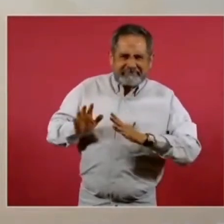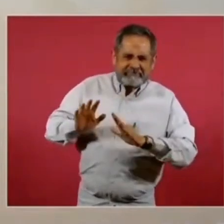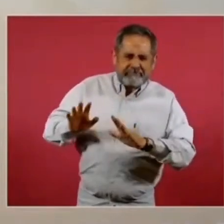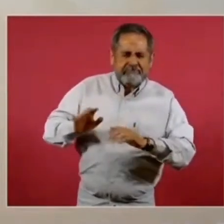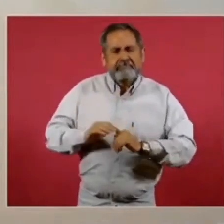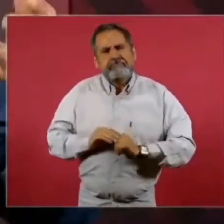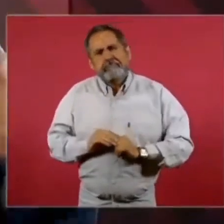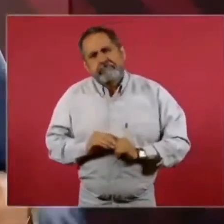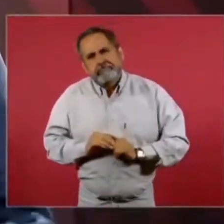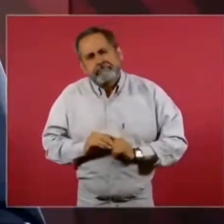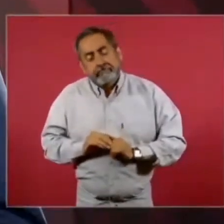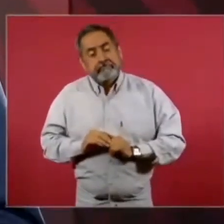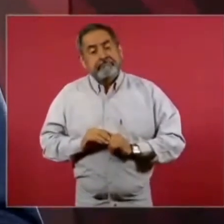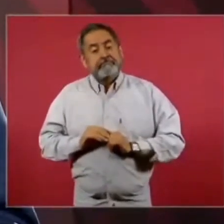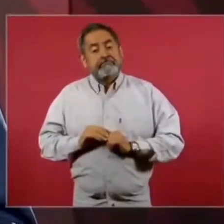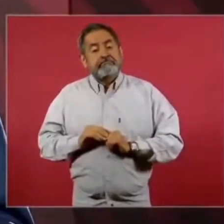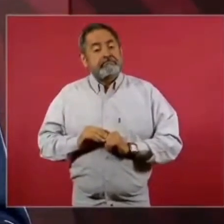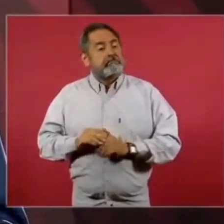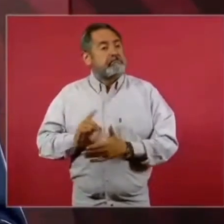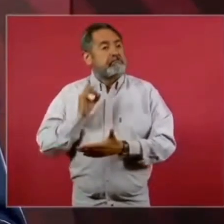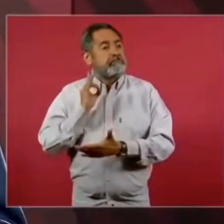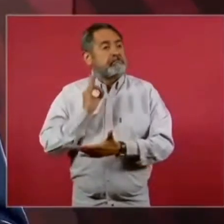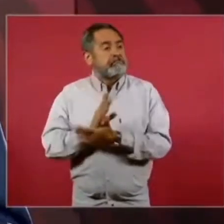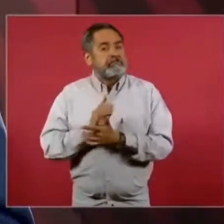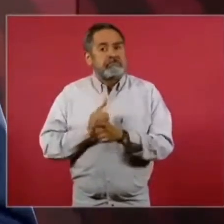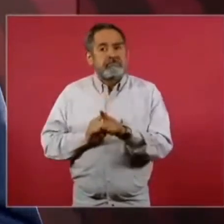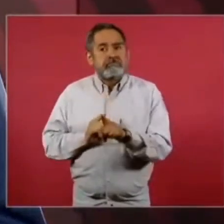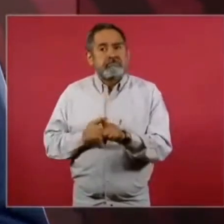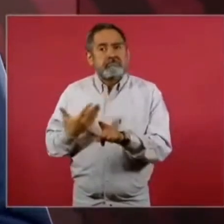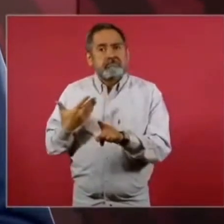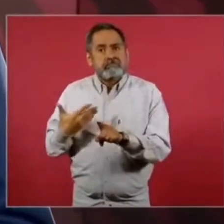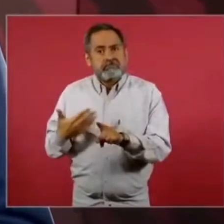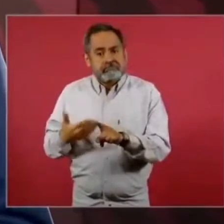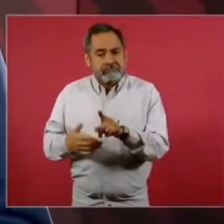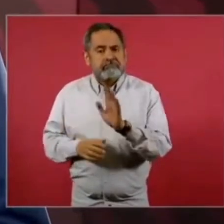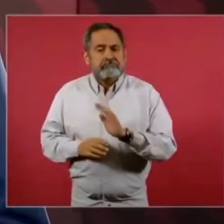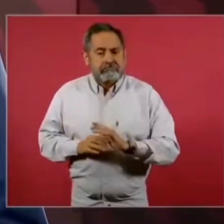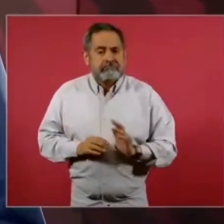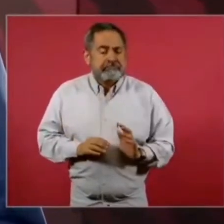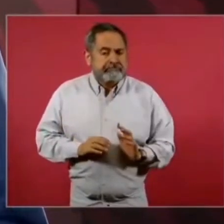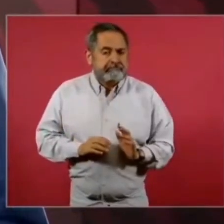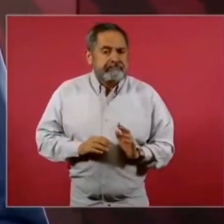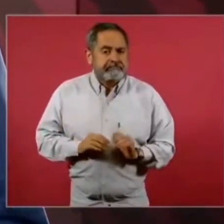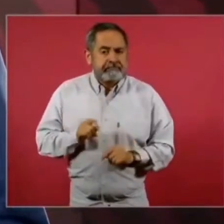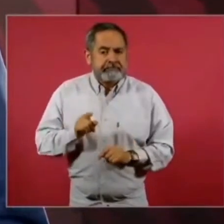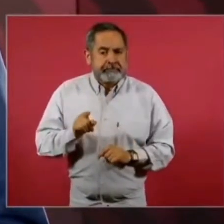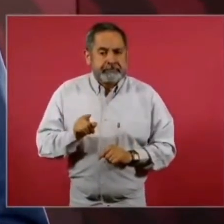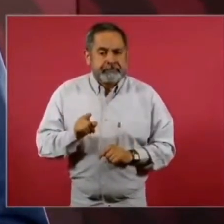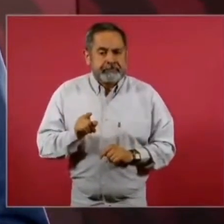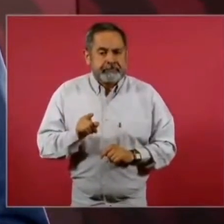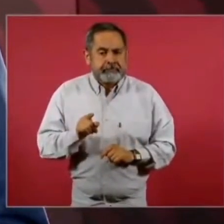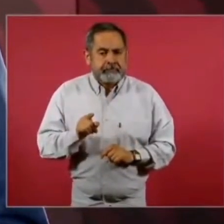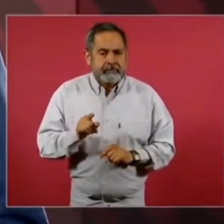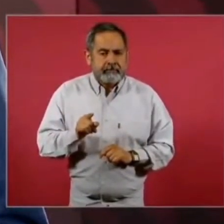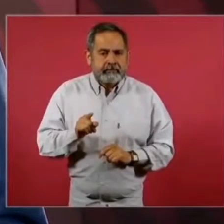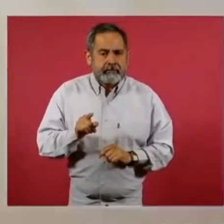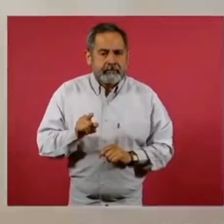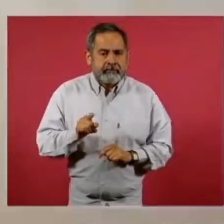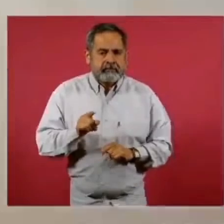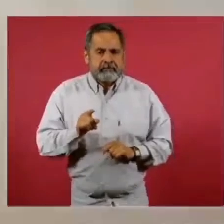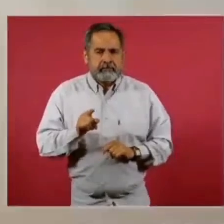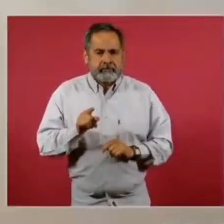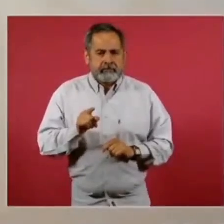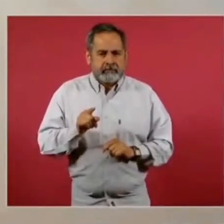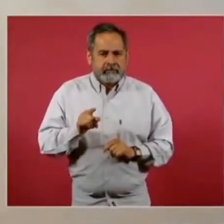di cuenta que los que